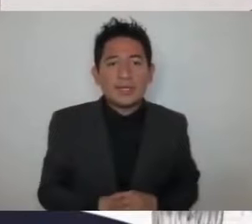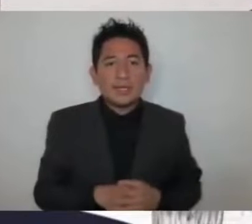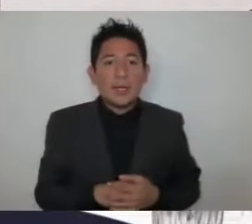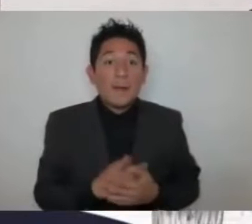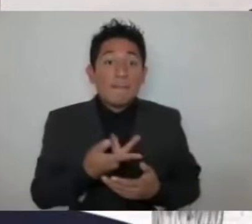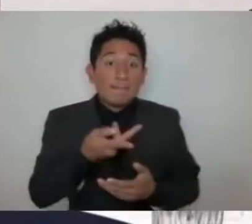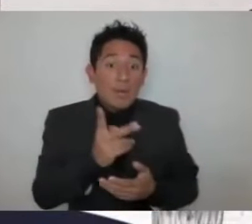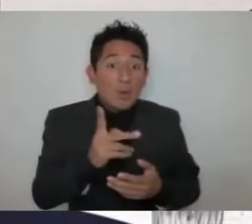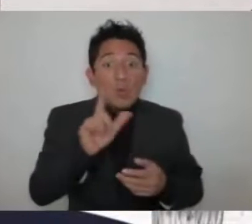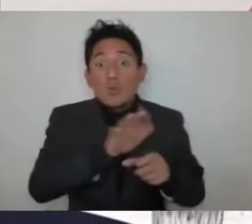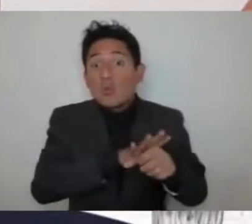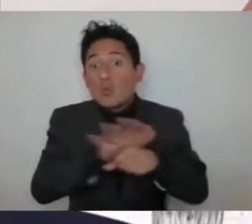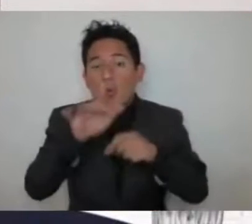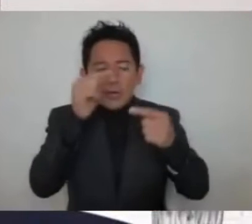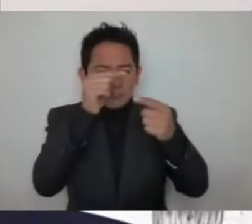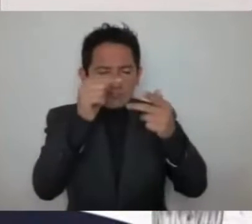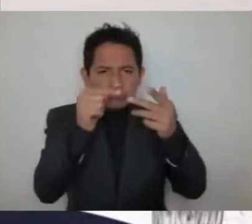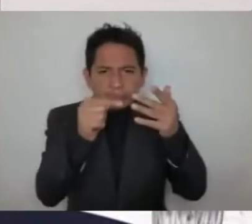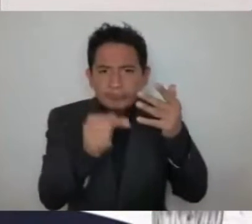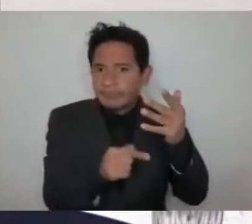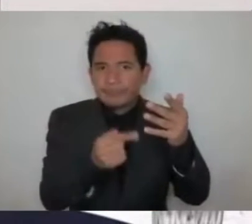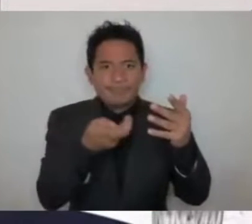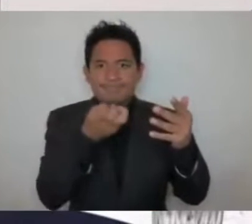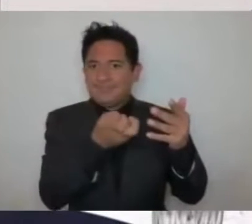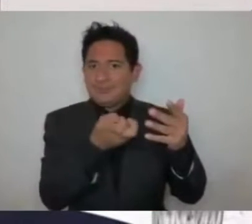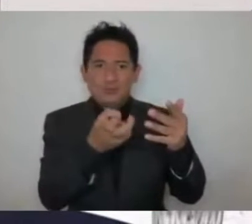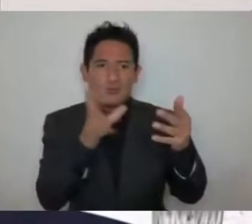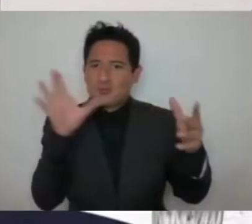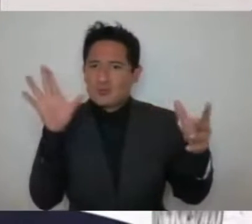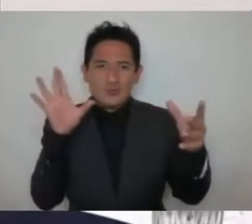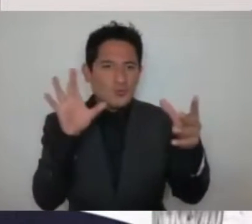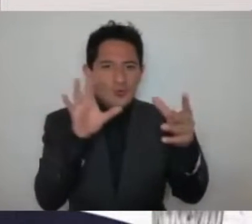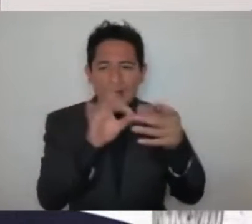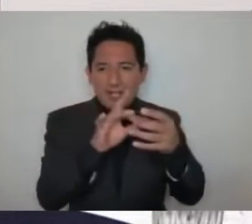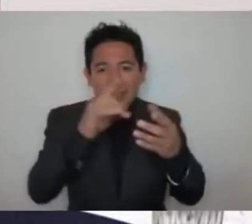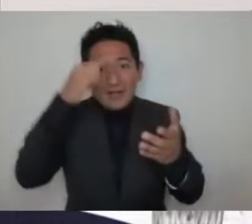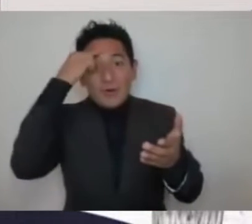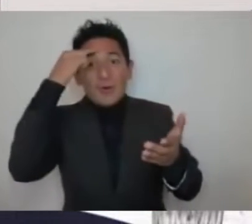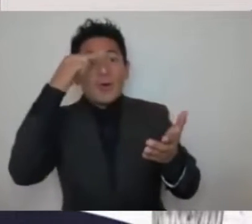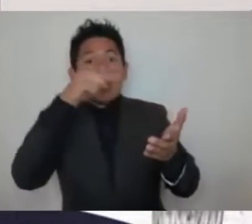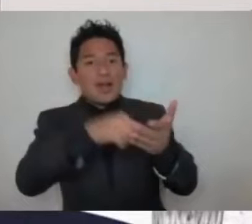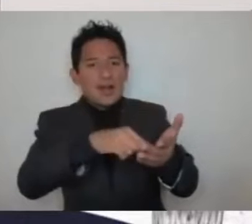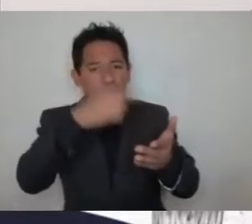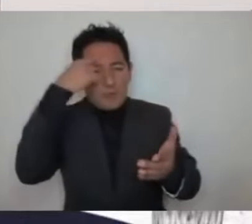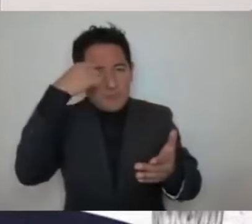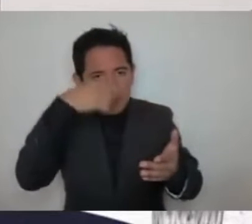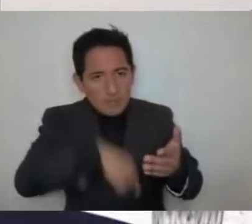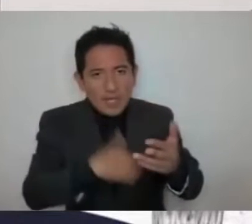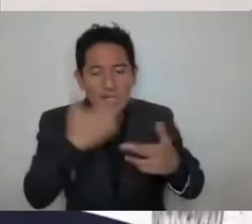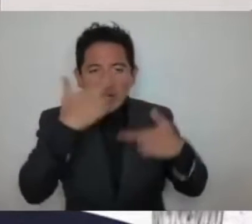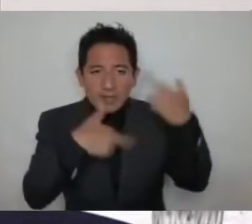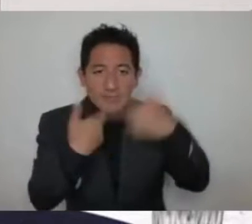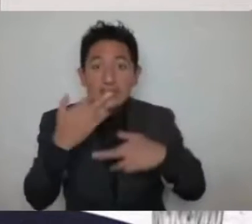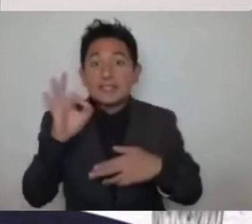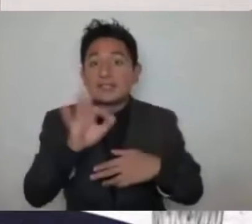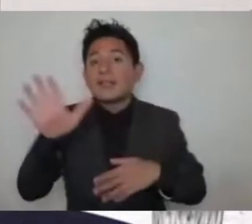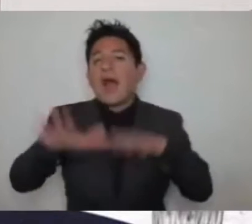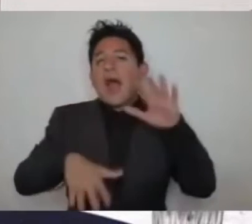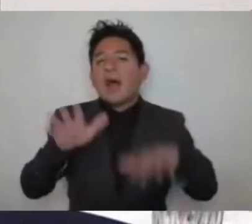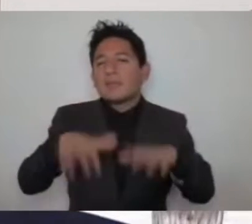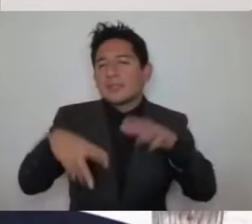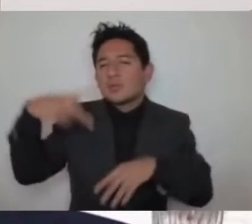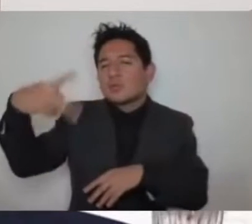una sospecha razonable de la comisión de un delito y más bien son eh prejuicios discriminatorios Así es que en este